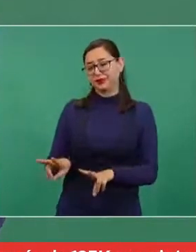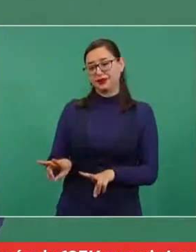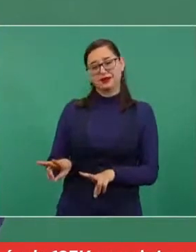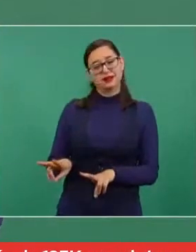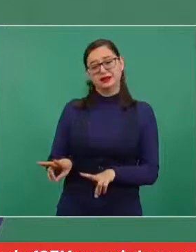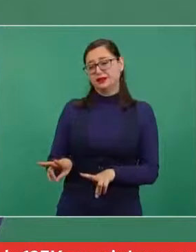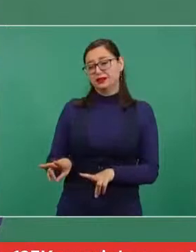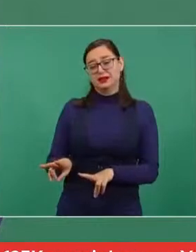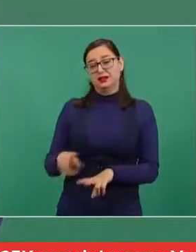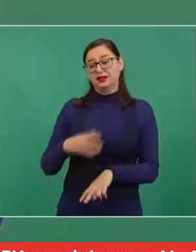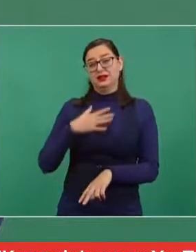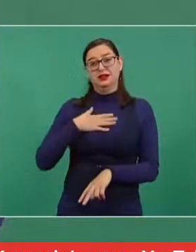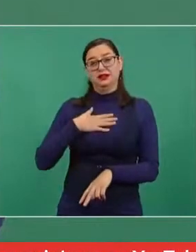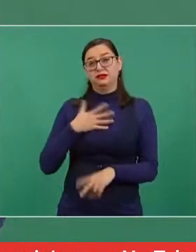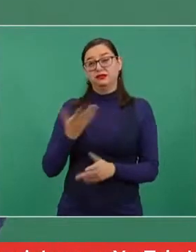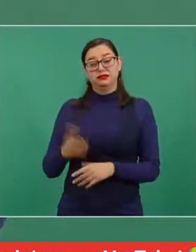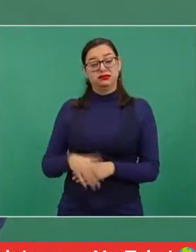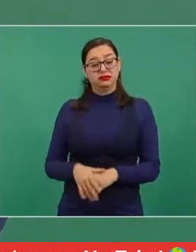flojera, pues,